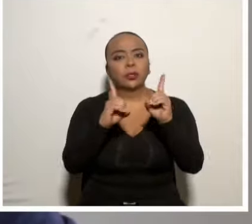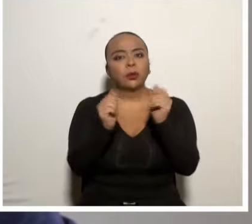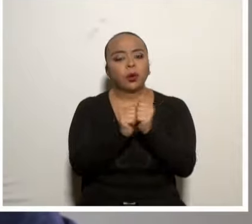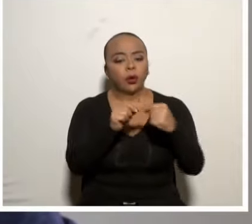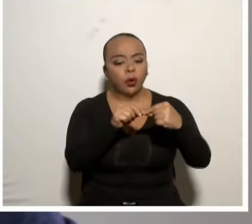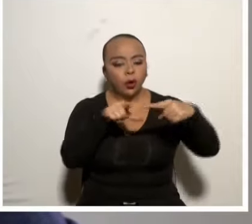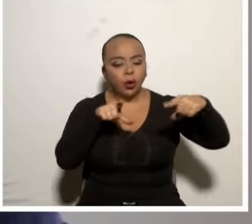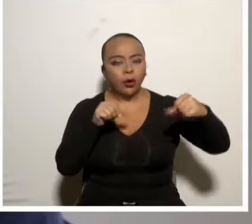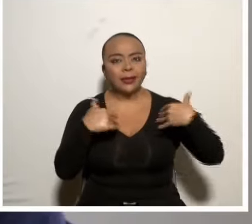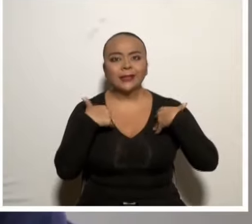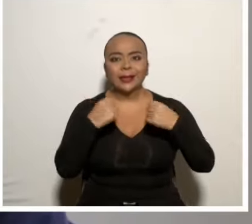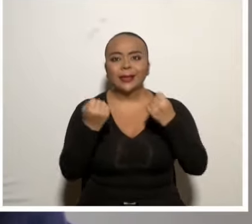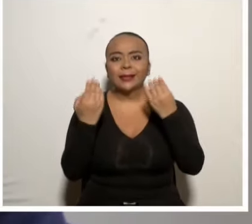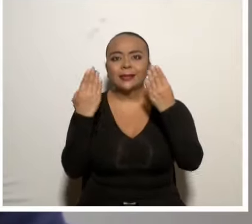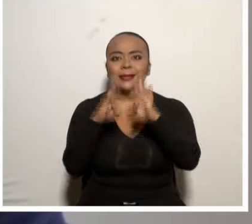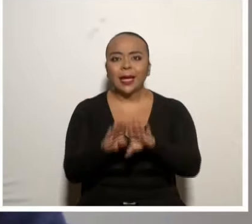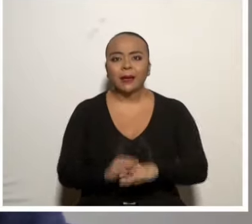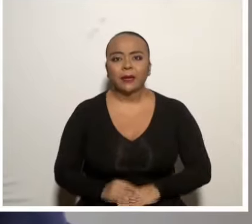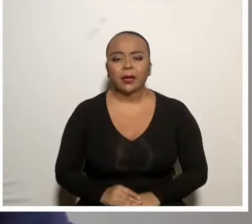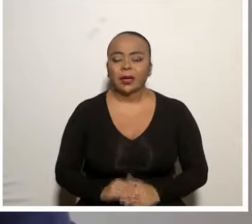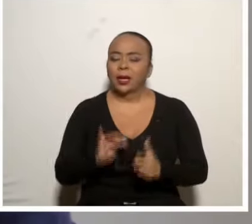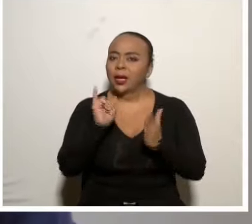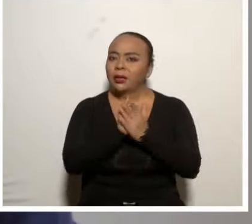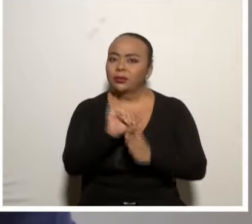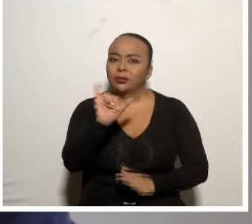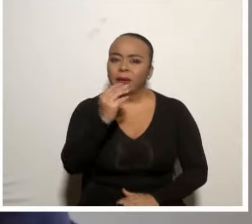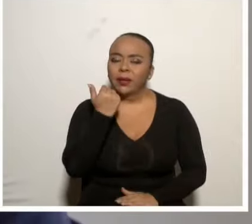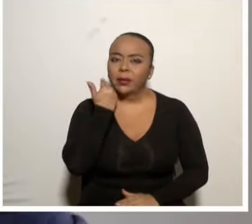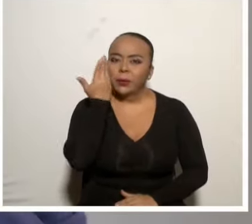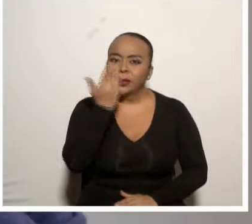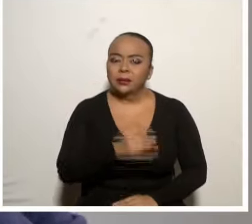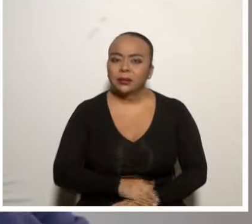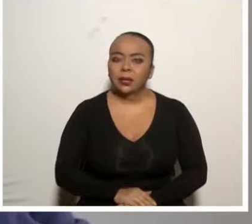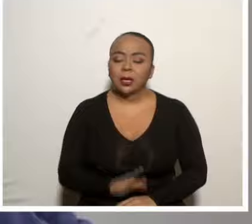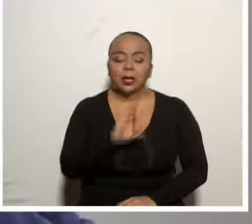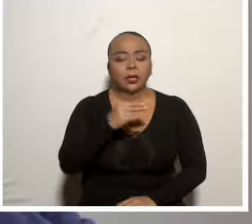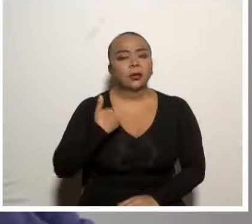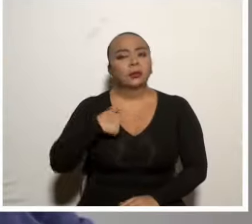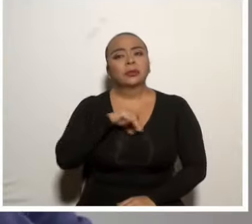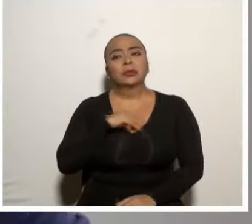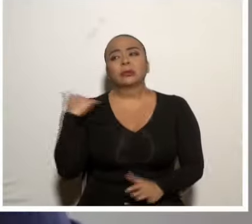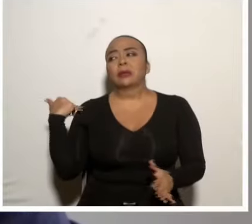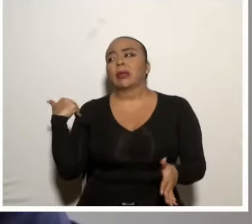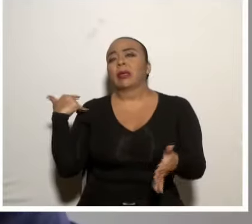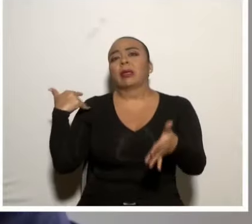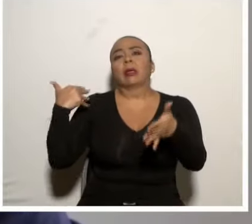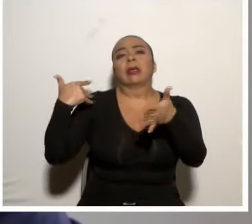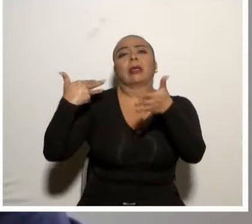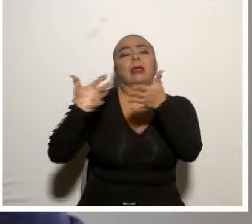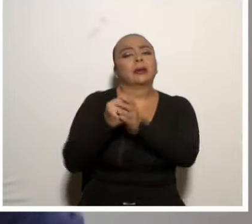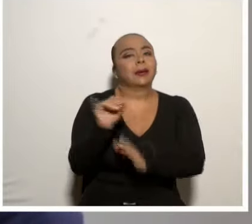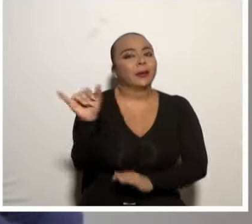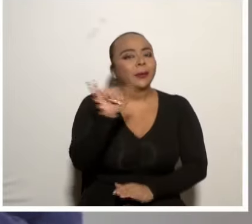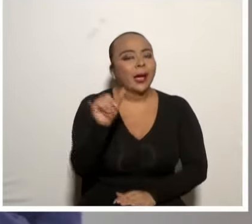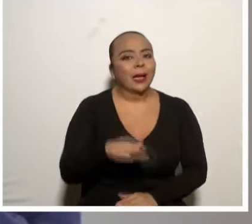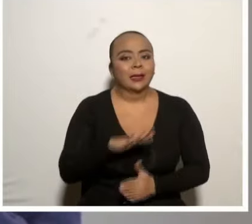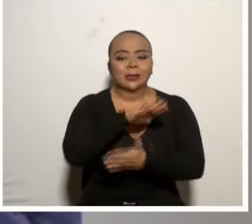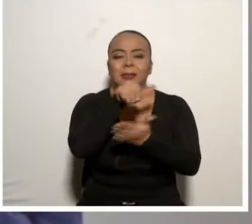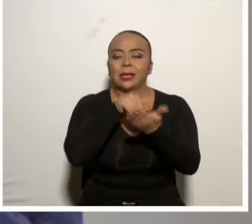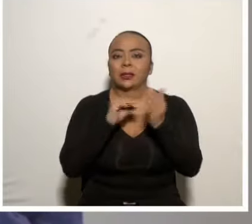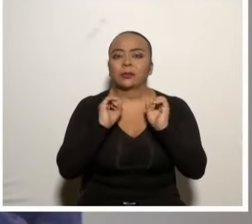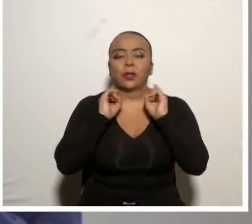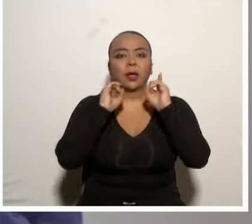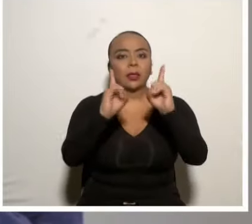órdenes sanitarias de cierre. Esto es una vergüenza y que la hemos venido arrastrando desde hace mucho tiempo. Centros